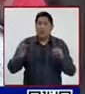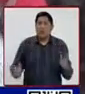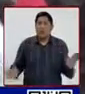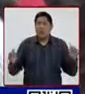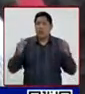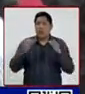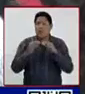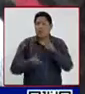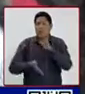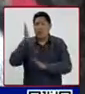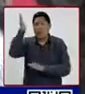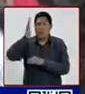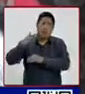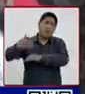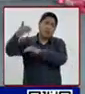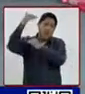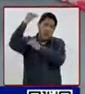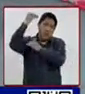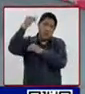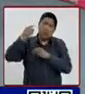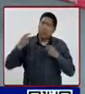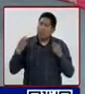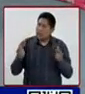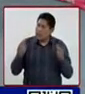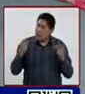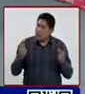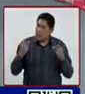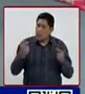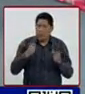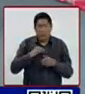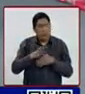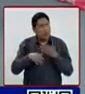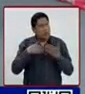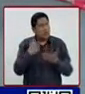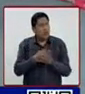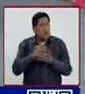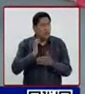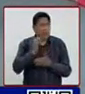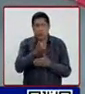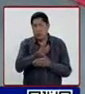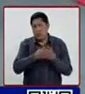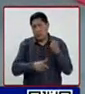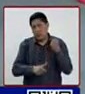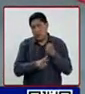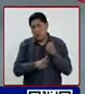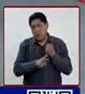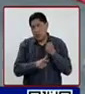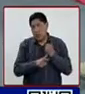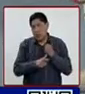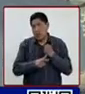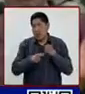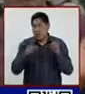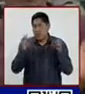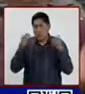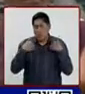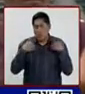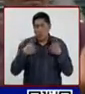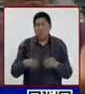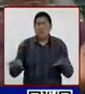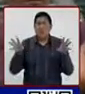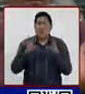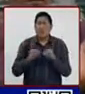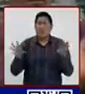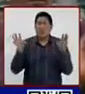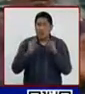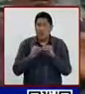está en Santa Cruz, pero a la brevedad posible con todos nuestros dirigentes, tenemos que sostener una reunión,